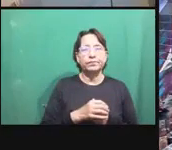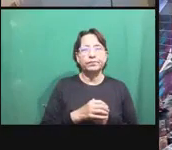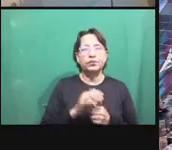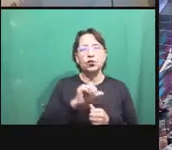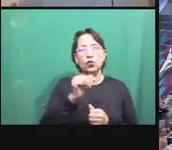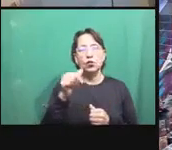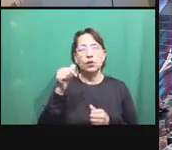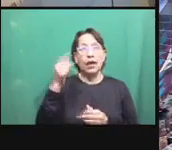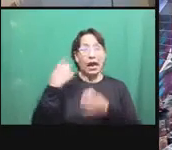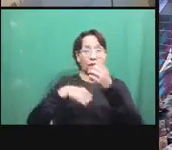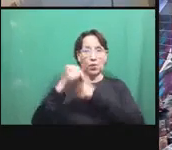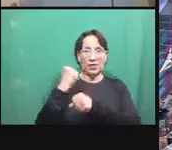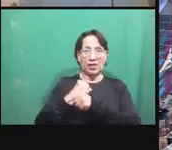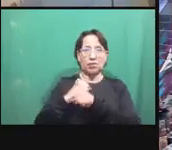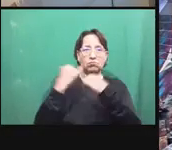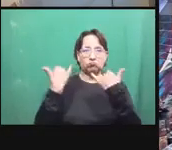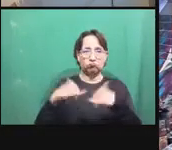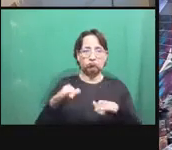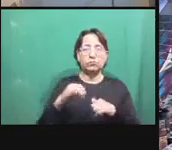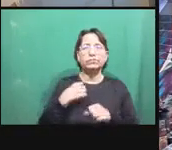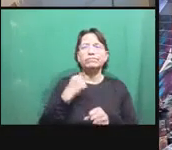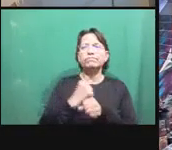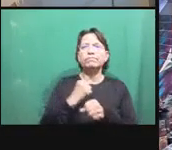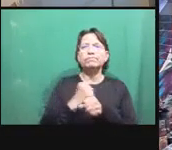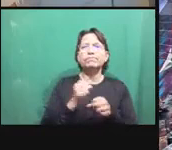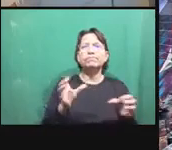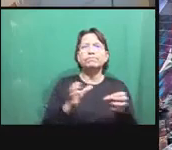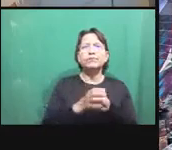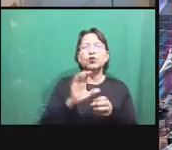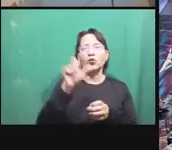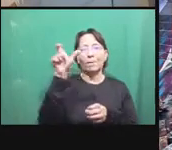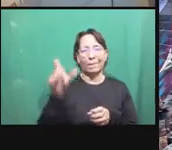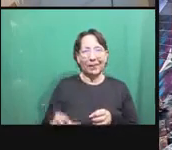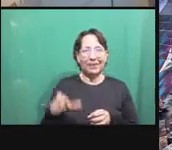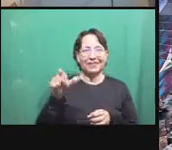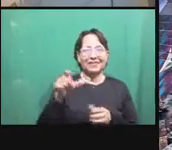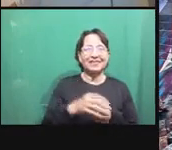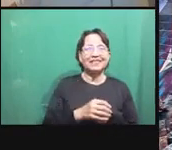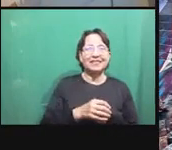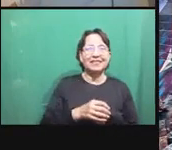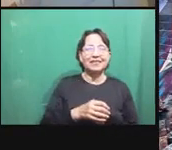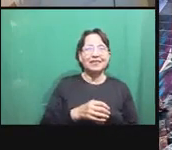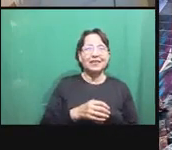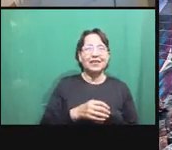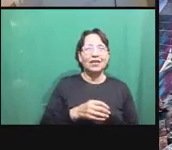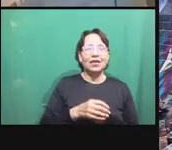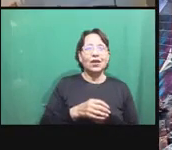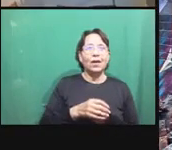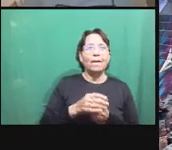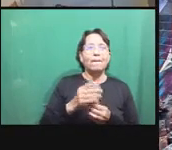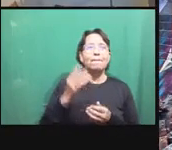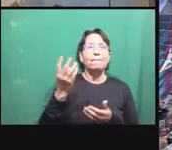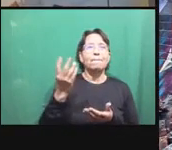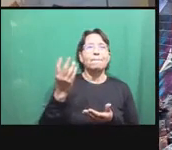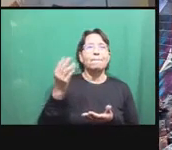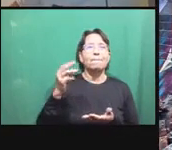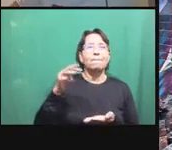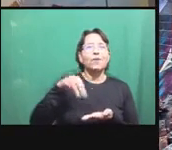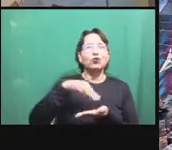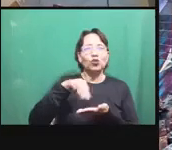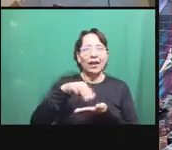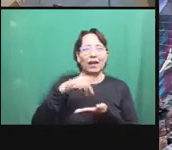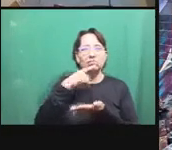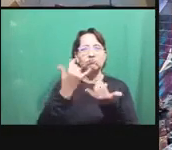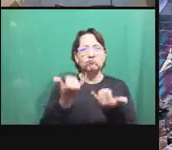año pasado, tuvimos la oportunidad de trabajar con Mr. Garrick y la muralista de Mosquera, la India, en este muro que trata